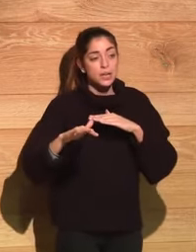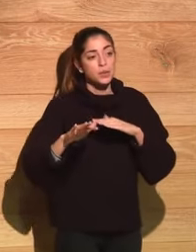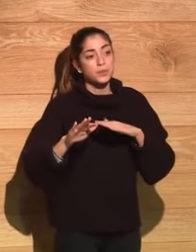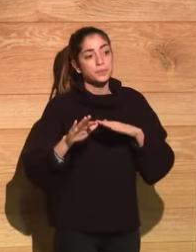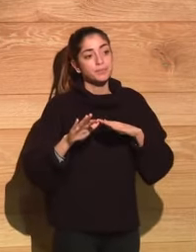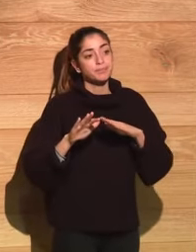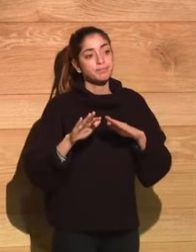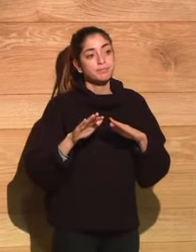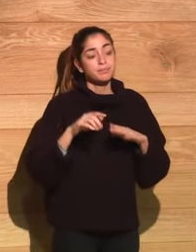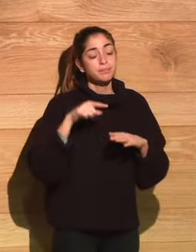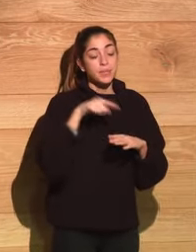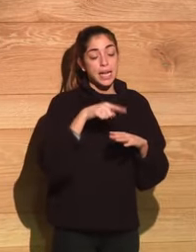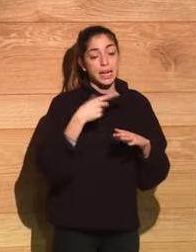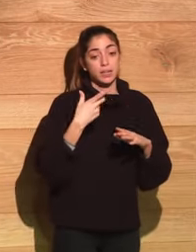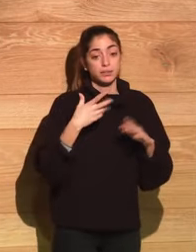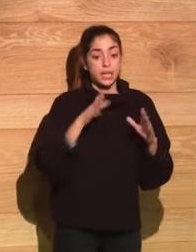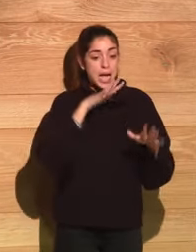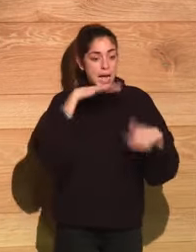contemporáneo de Europa,